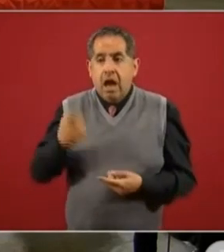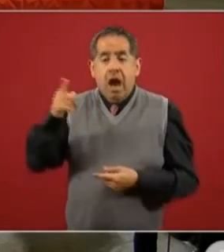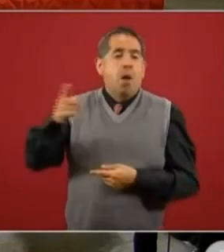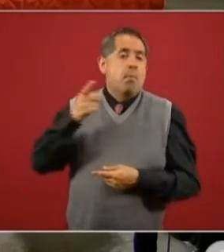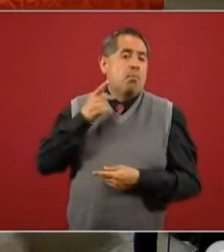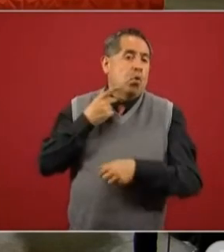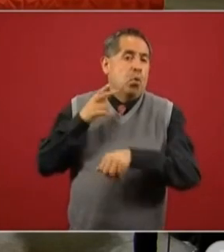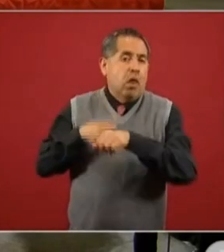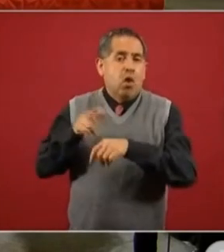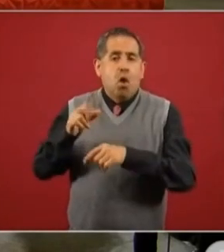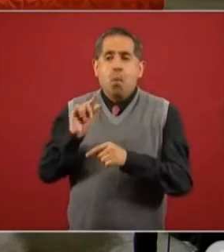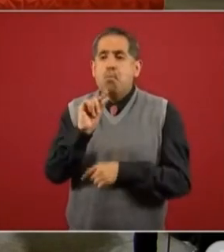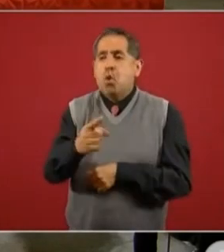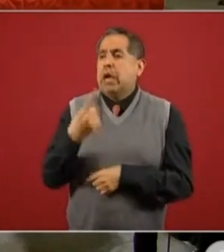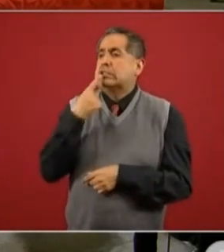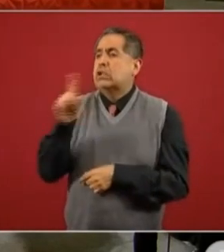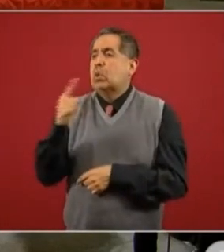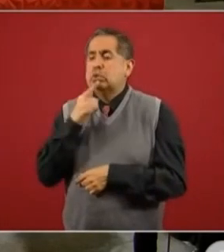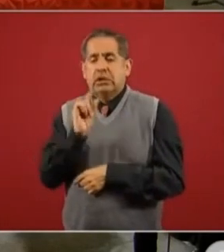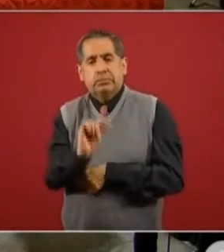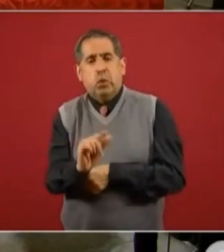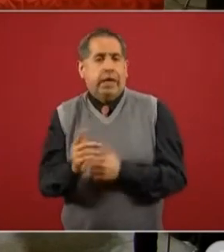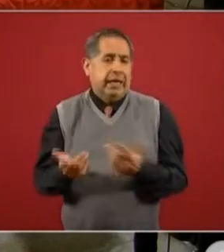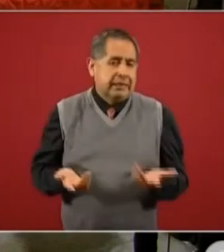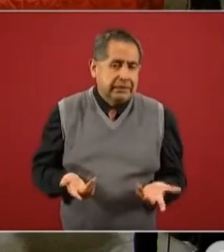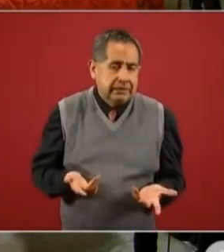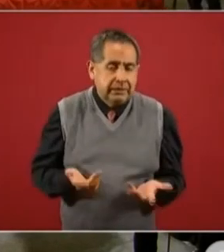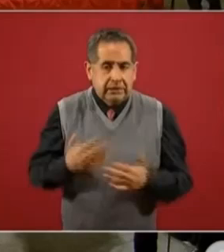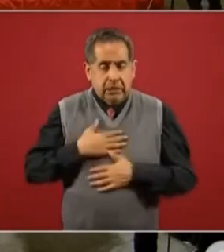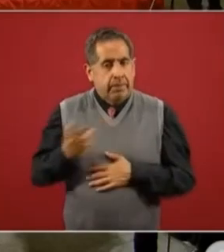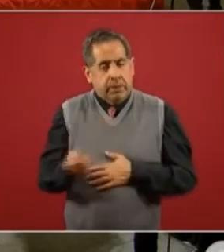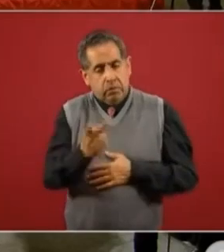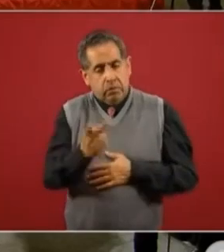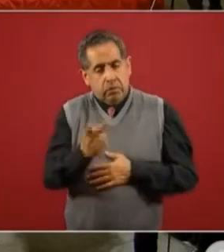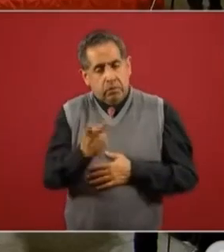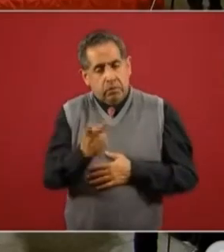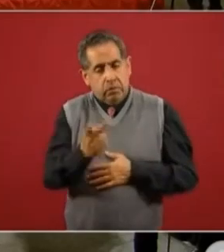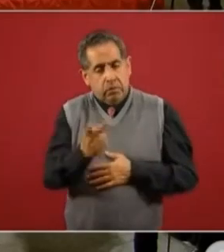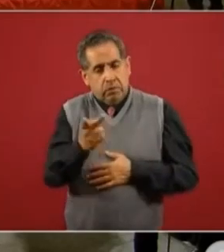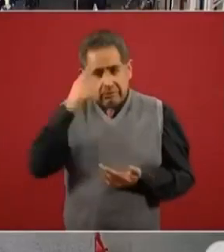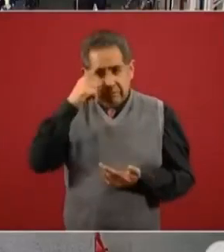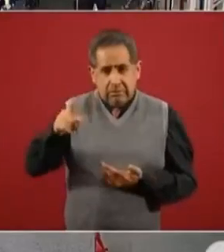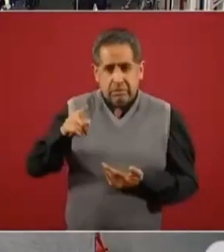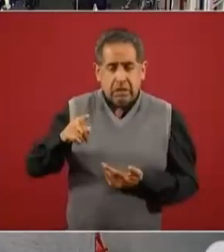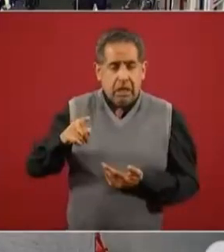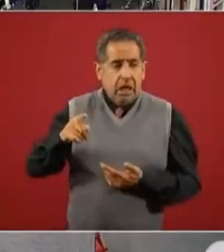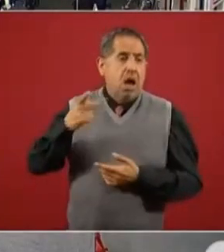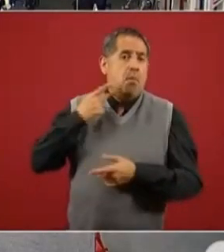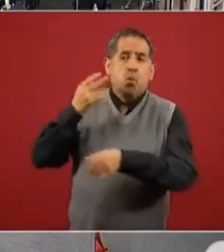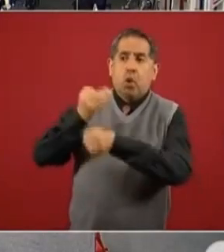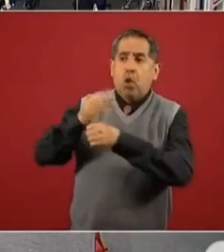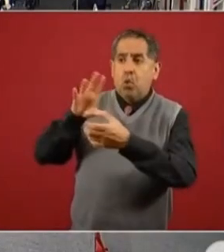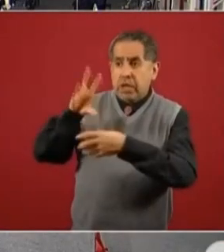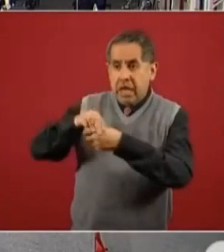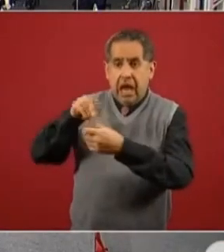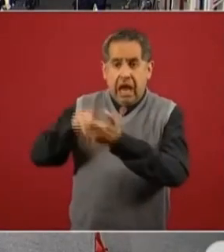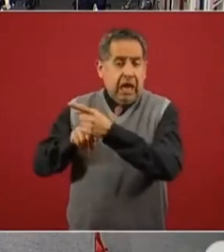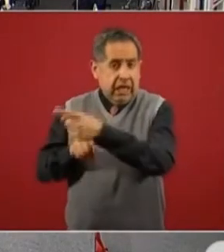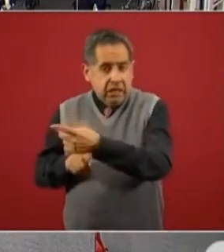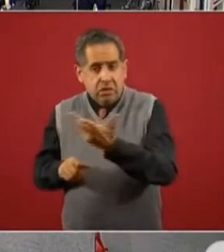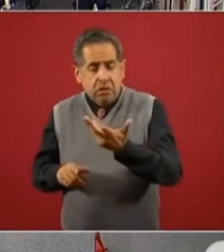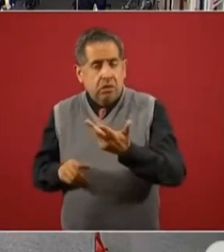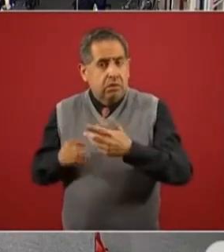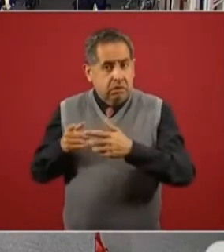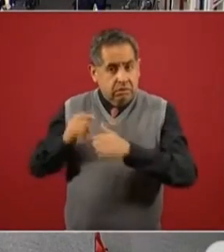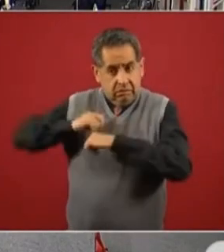denuncias respecto a este tema. Y mi pregunta aquí sería, si todo se queda en el ámbito de la Procuraduría, ¿qué ámbito de